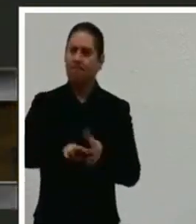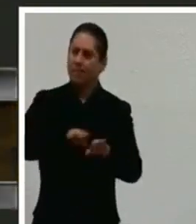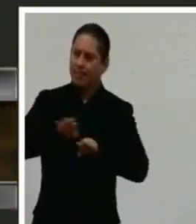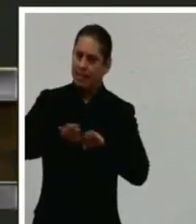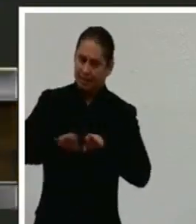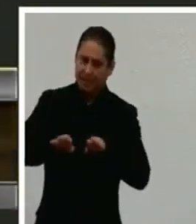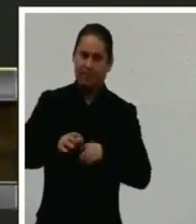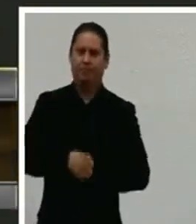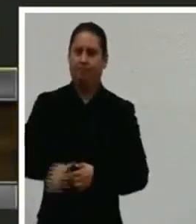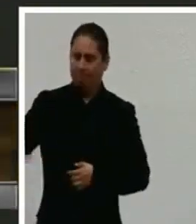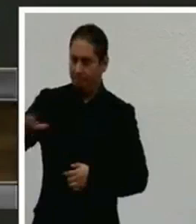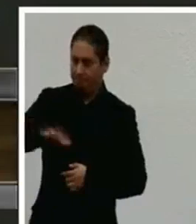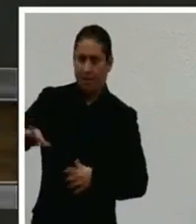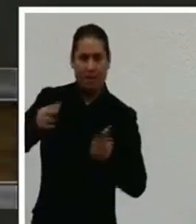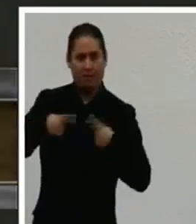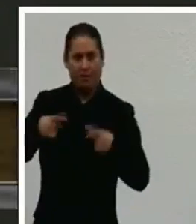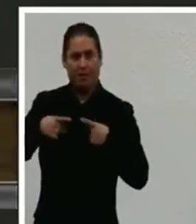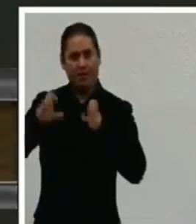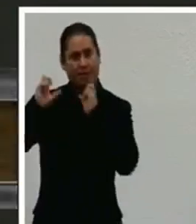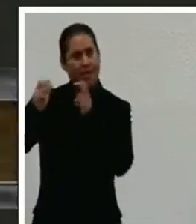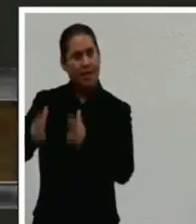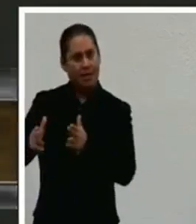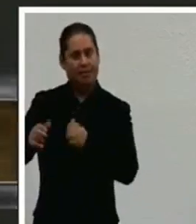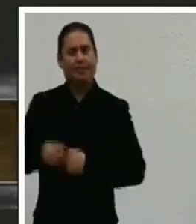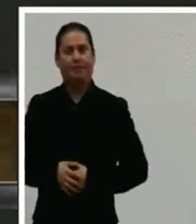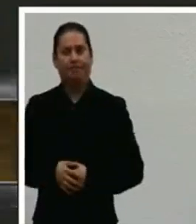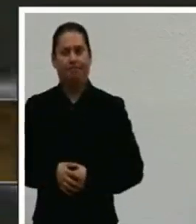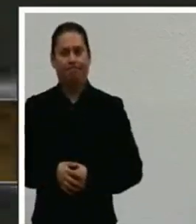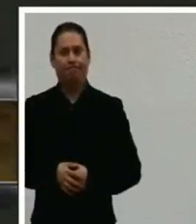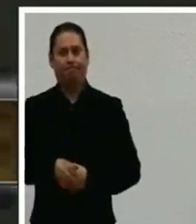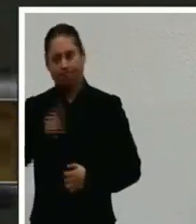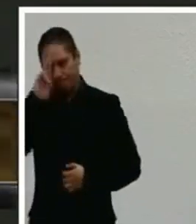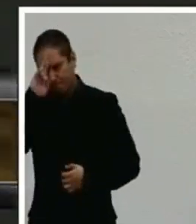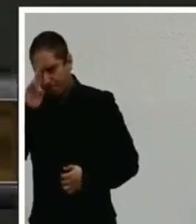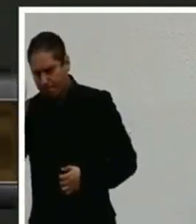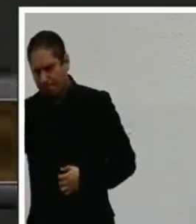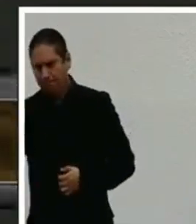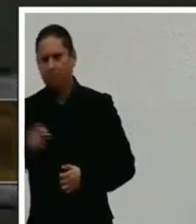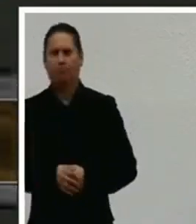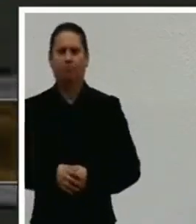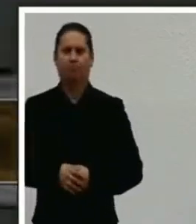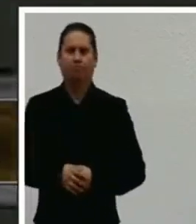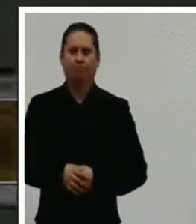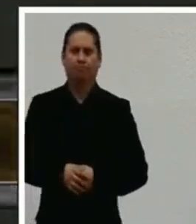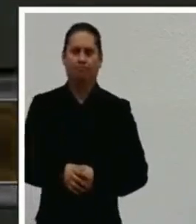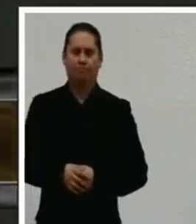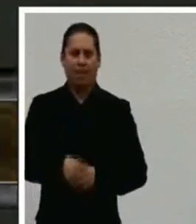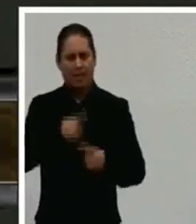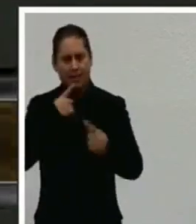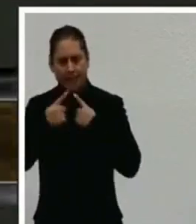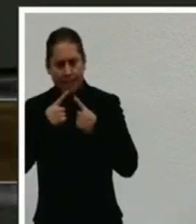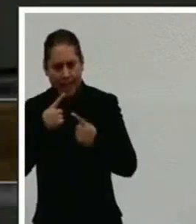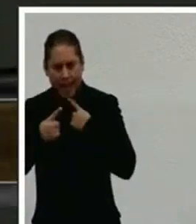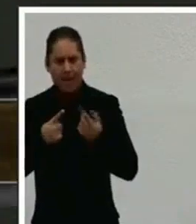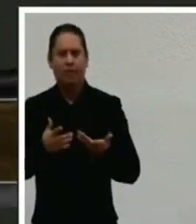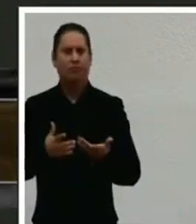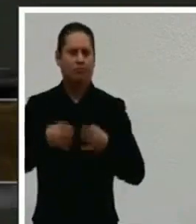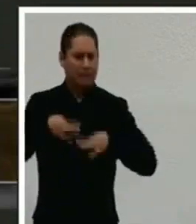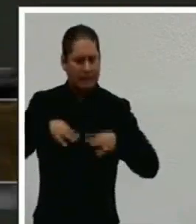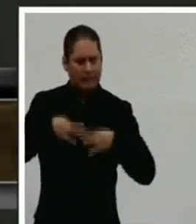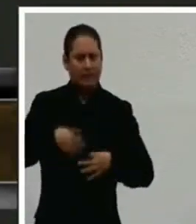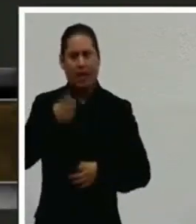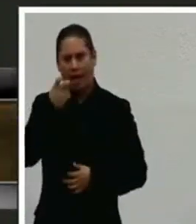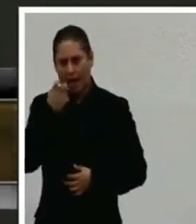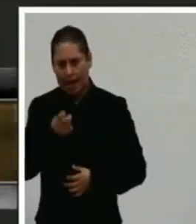chiapanecos, poniendo nuestro empeño y fundamentar nuestro trabajo en el respeto, la tolerancia y el diálogo para lograr acuerdos que